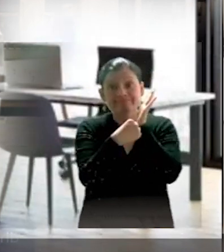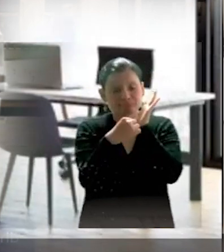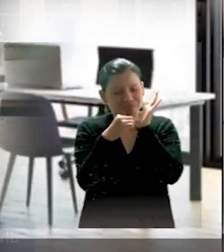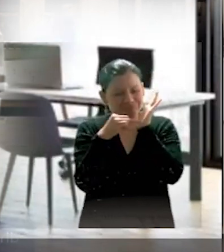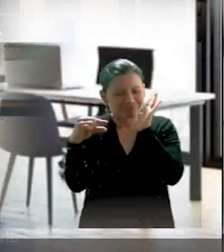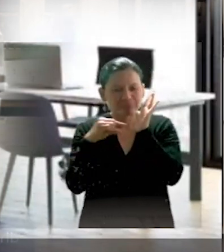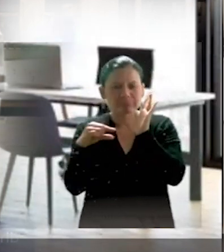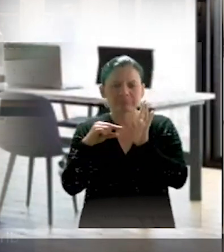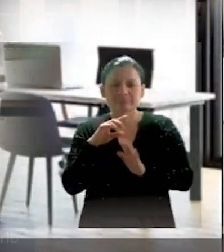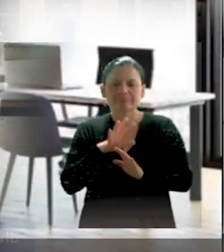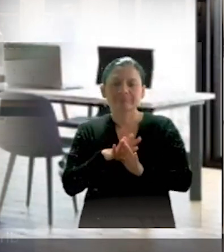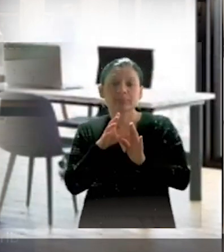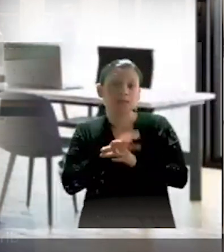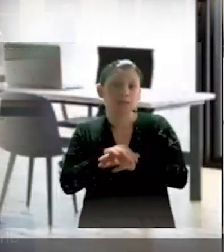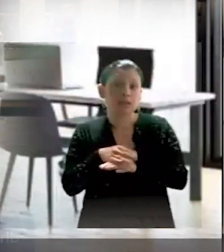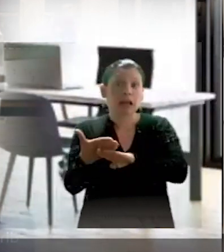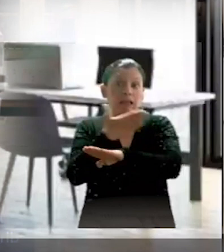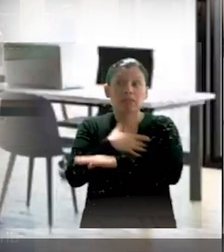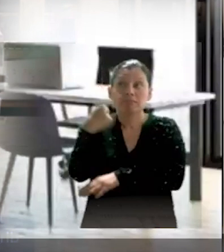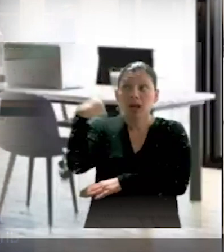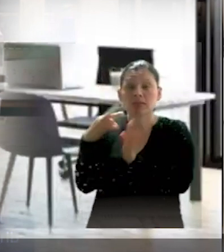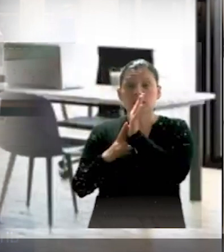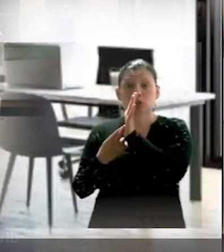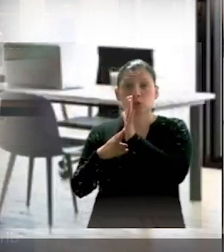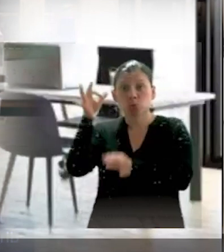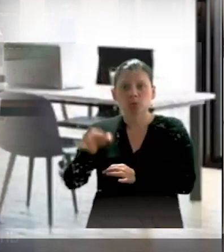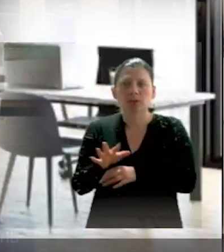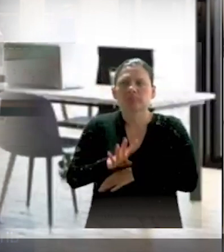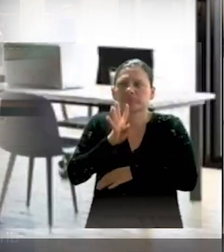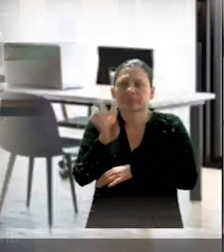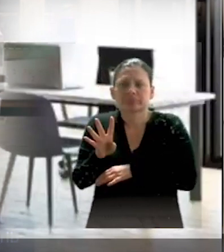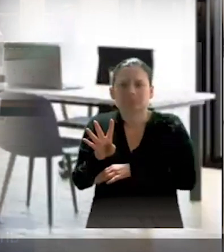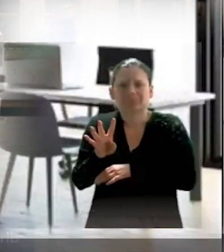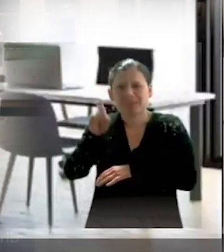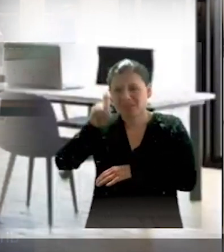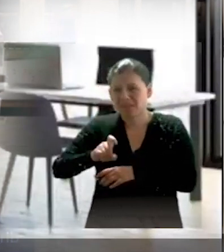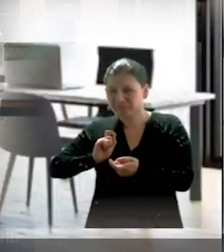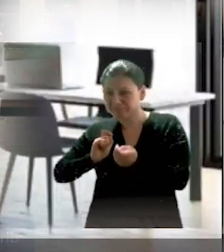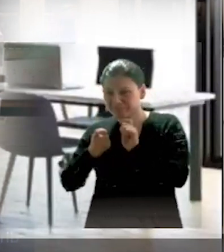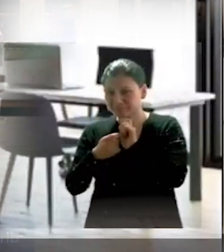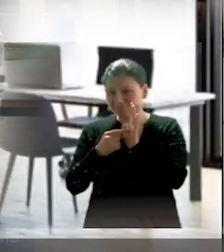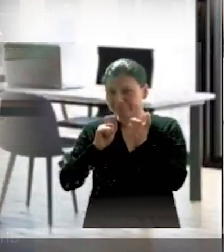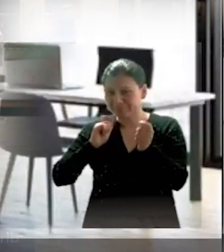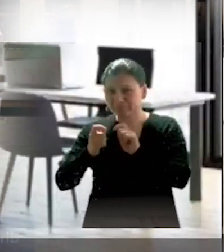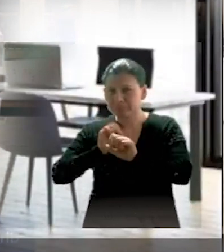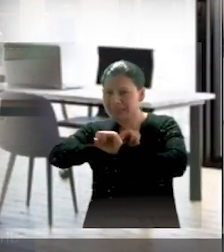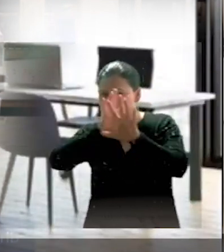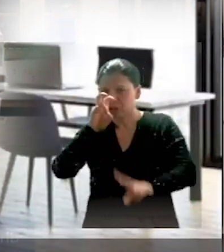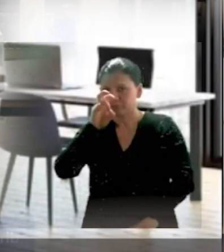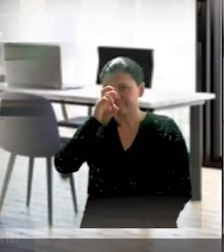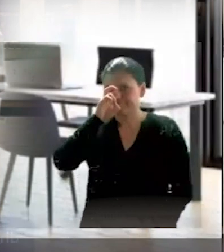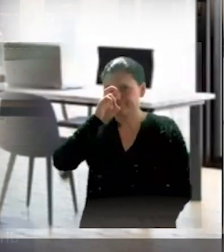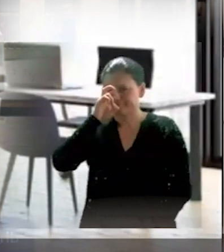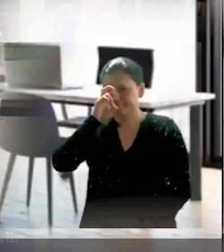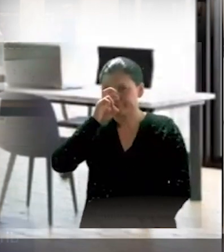y la violación a resolución judicial deberían ser modificados en el sentido de hacer más estricta